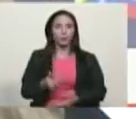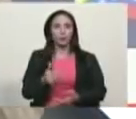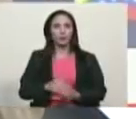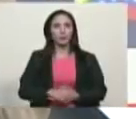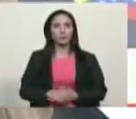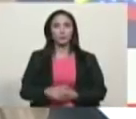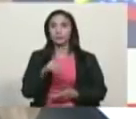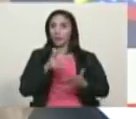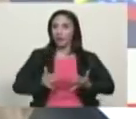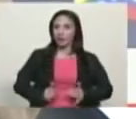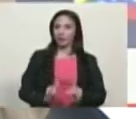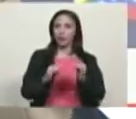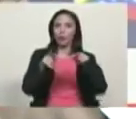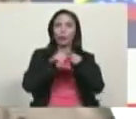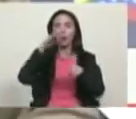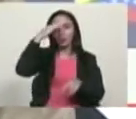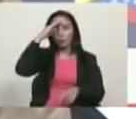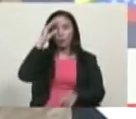Hijo de Fidel.